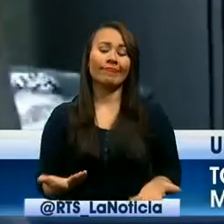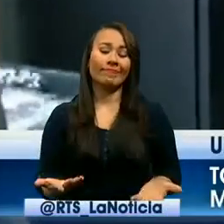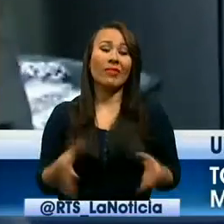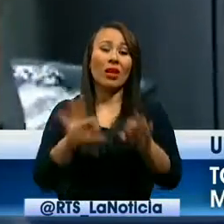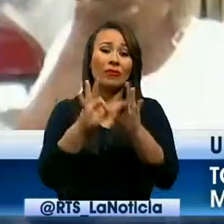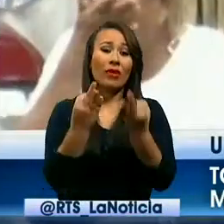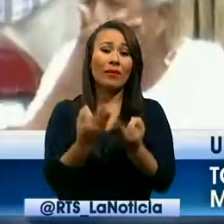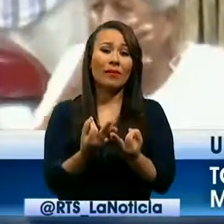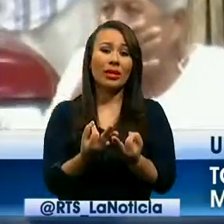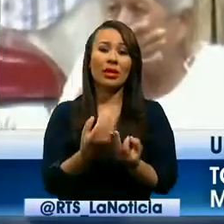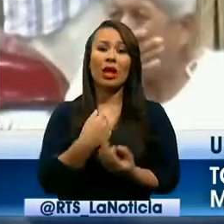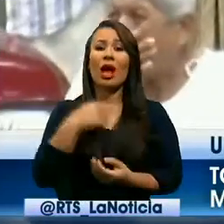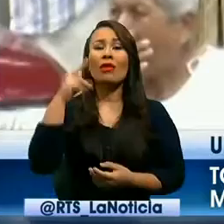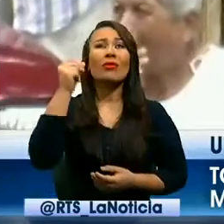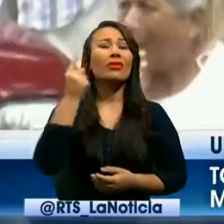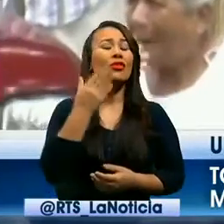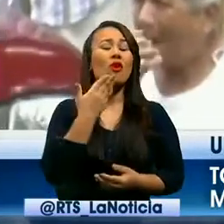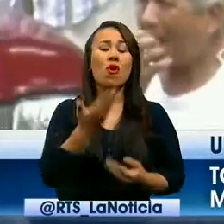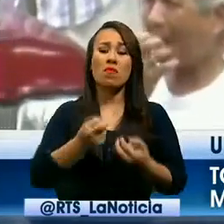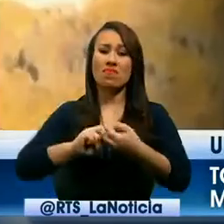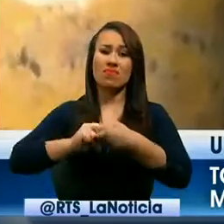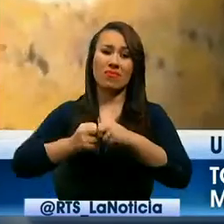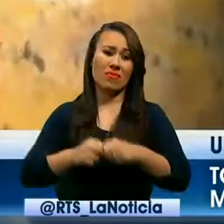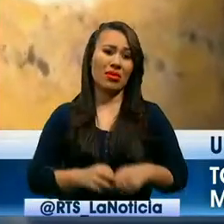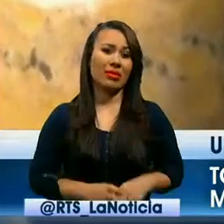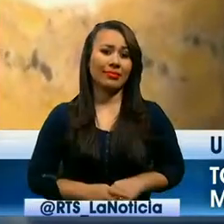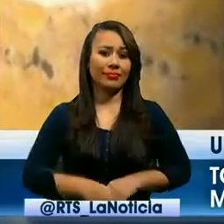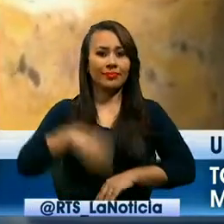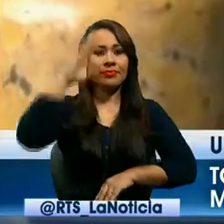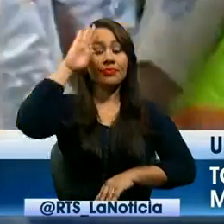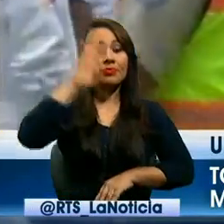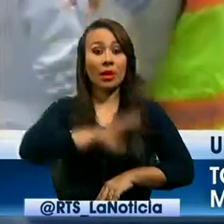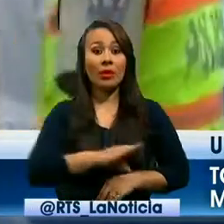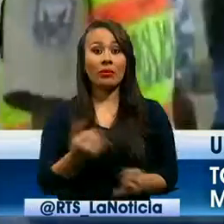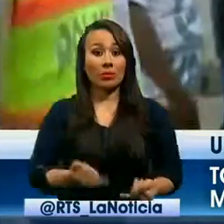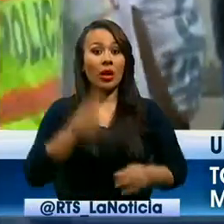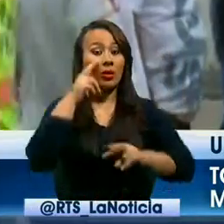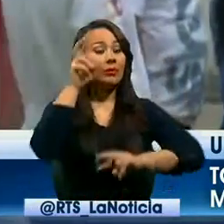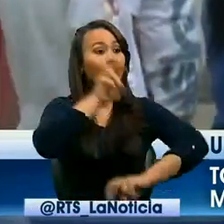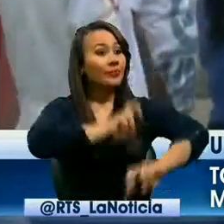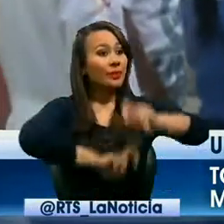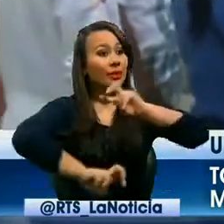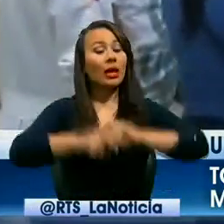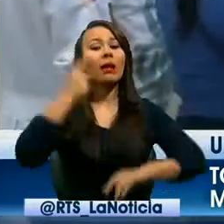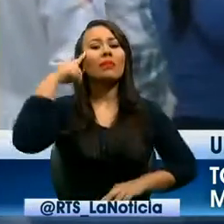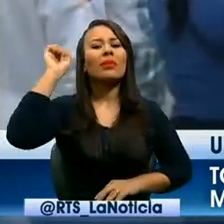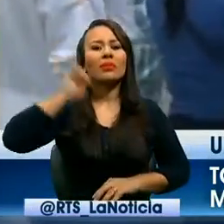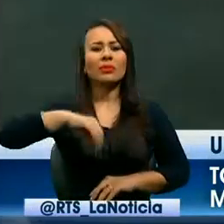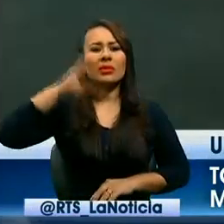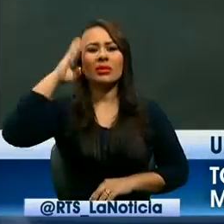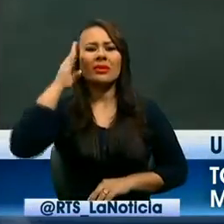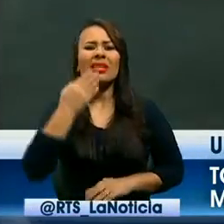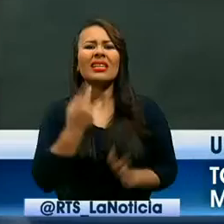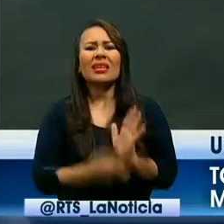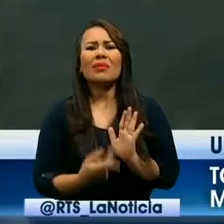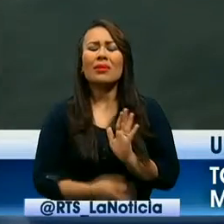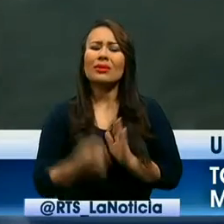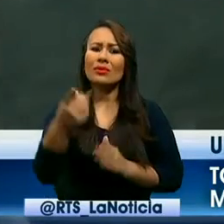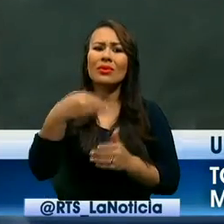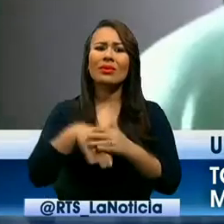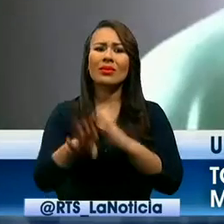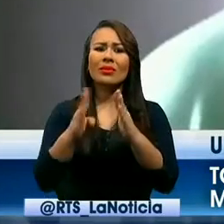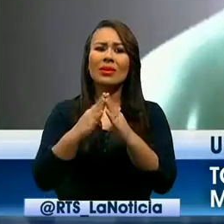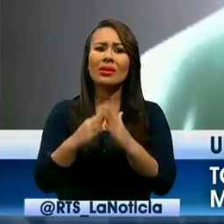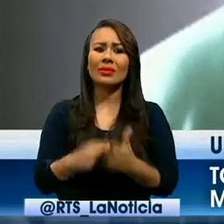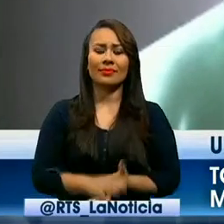Familiares aún no encuentran explicación de lo sucedido. La policía investiga el caso para determinar qué fue lo que ocurrió dentro de la